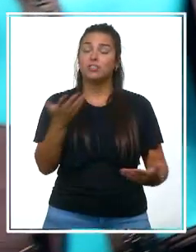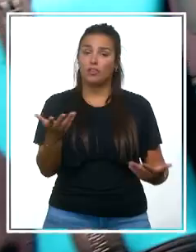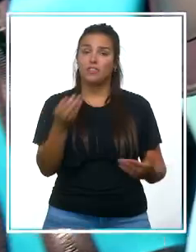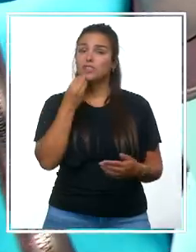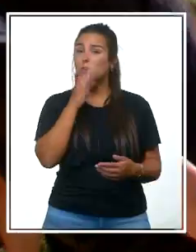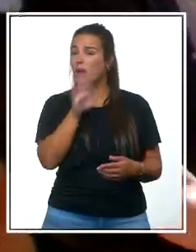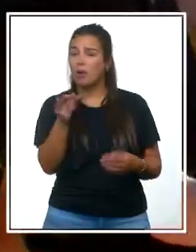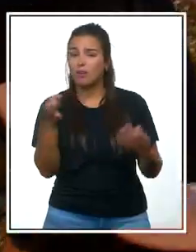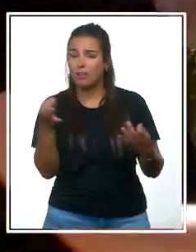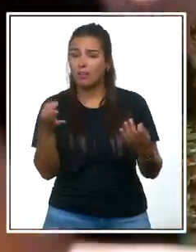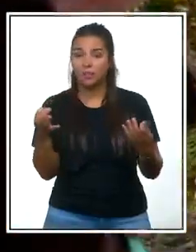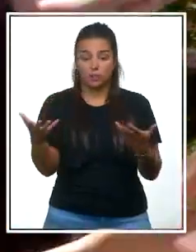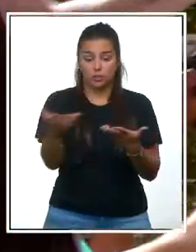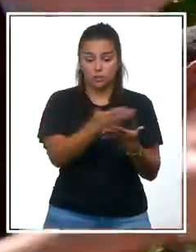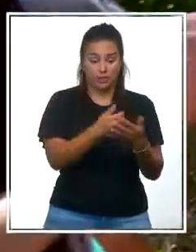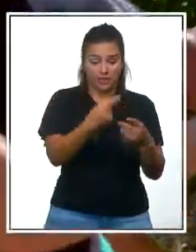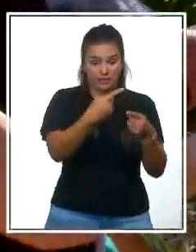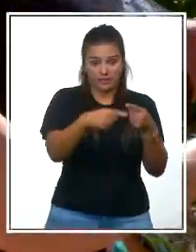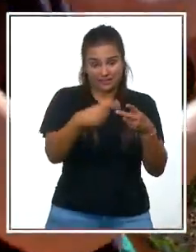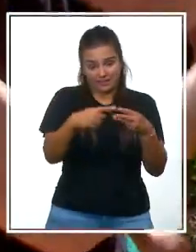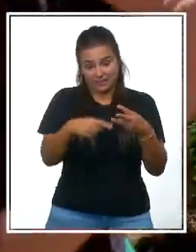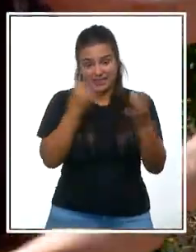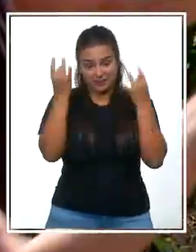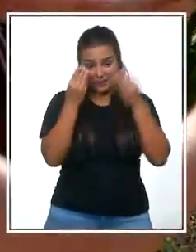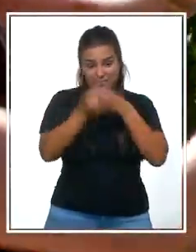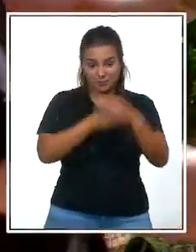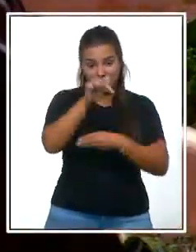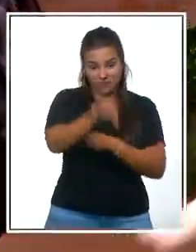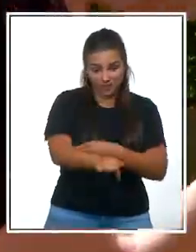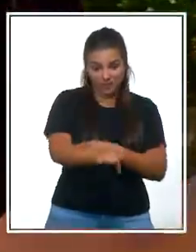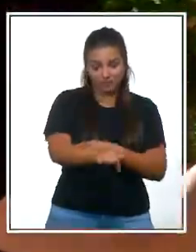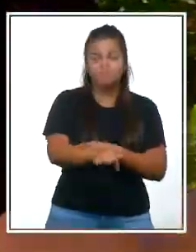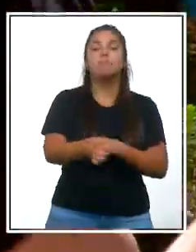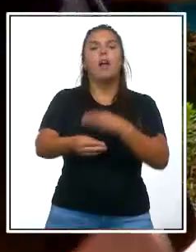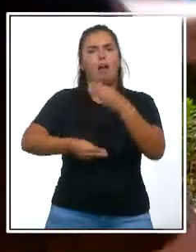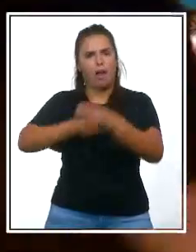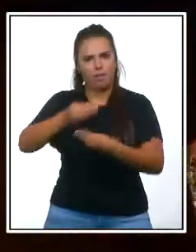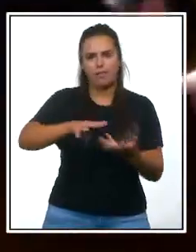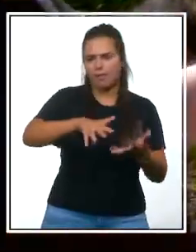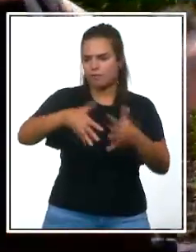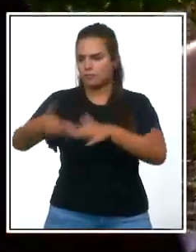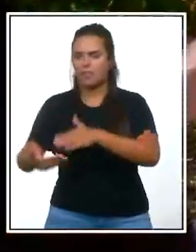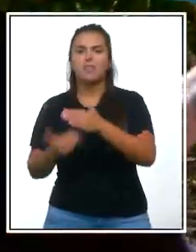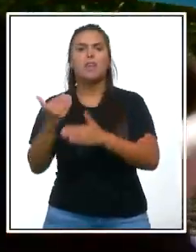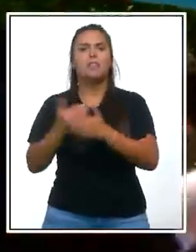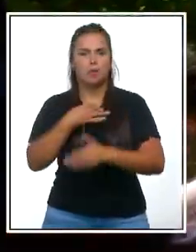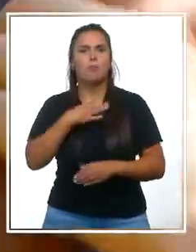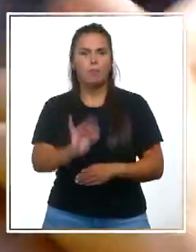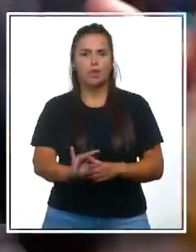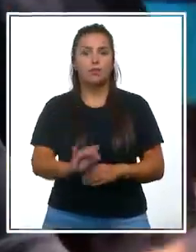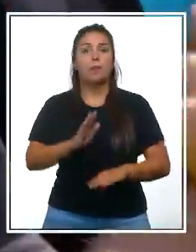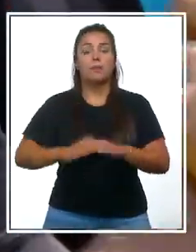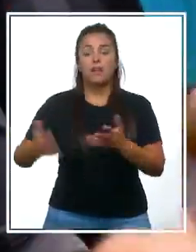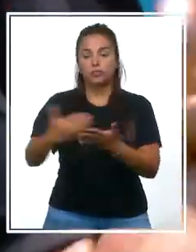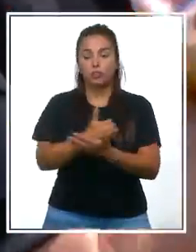ideal sería que todas estas actividades que hacemos aquí se pudieran hacer en el día a día, que todos